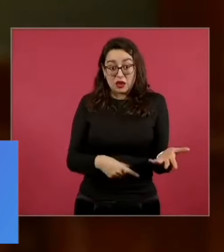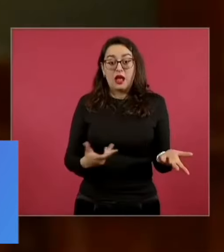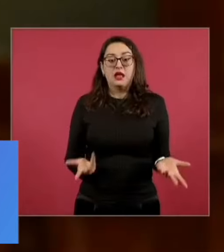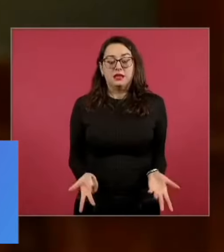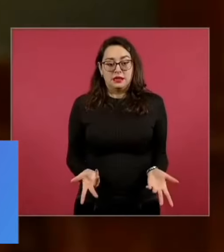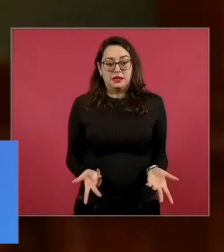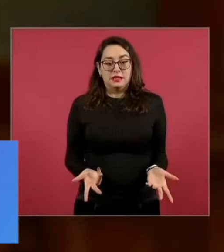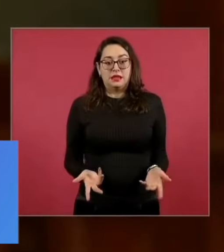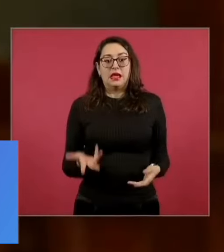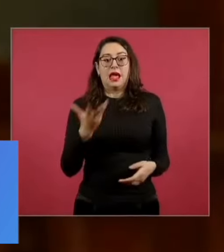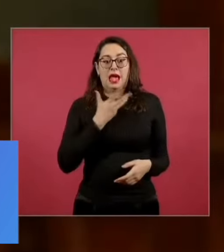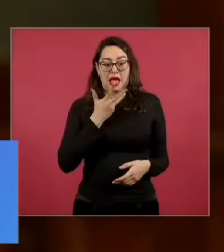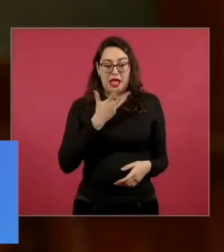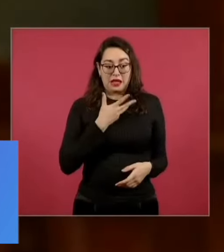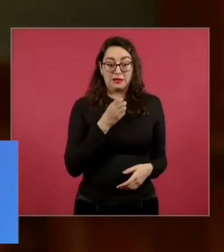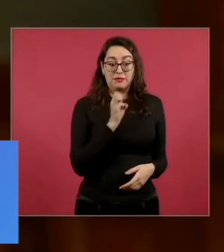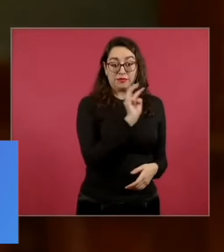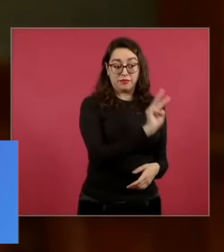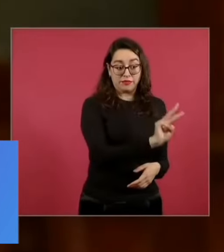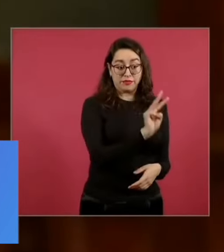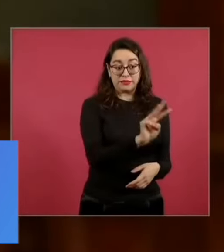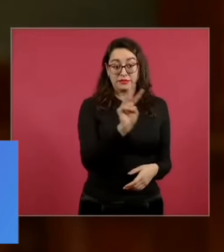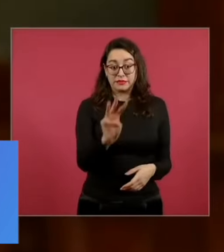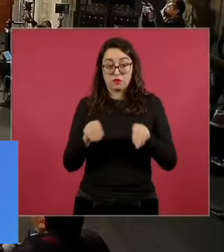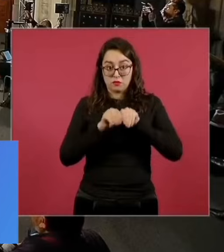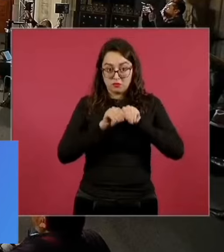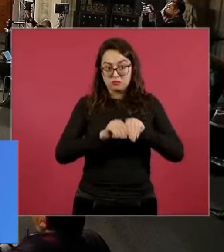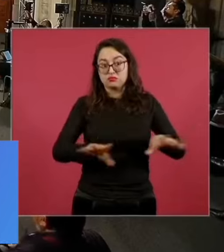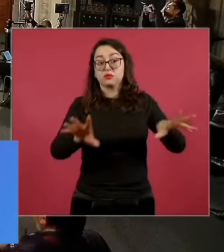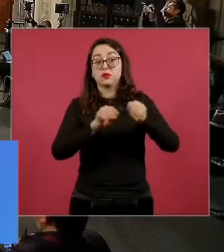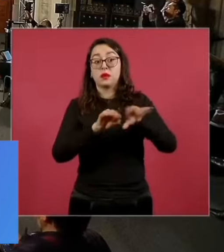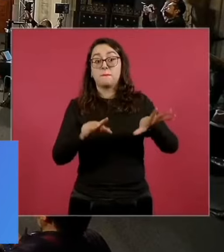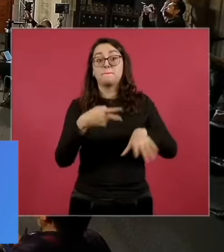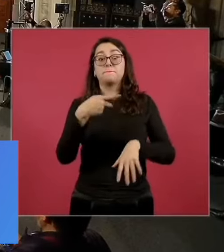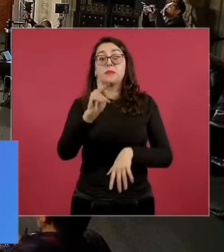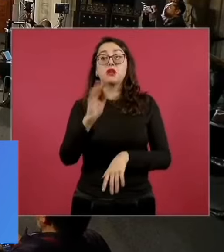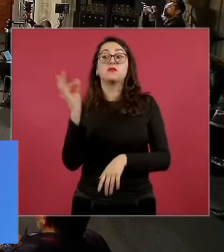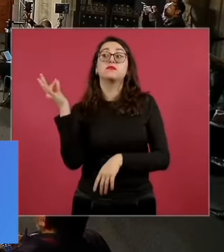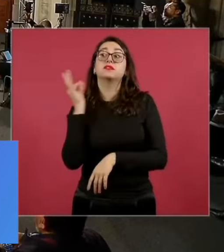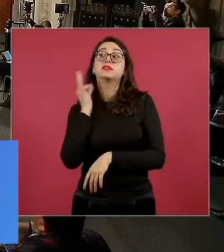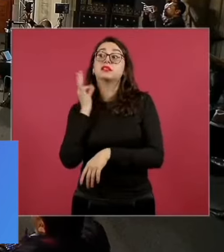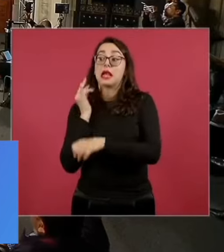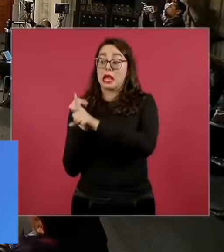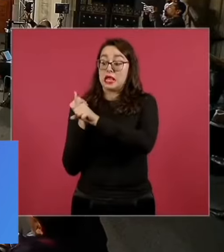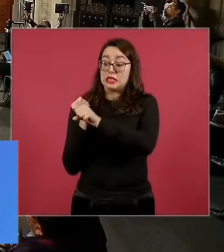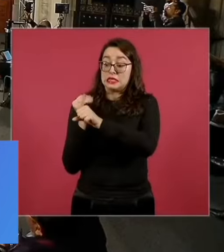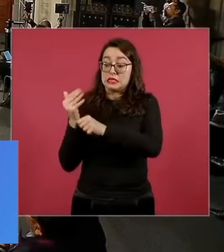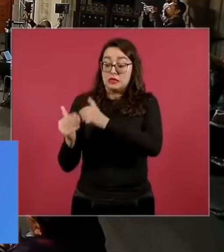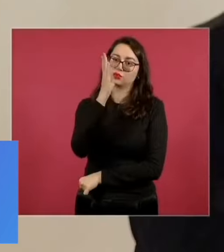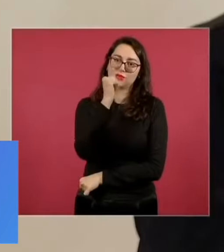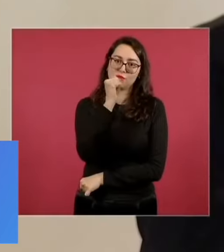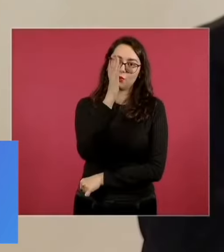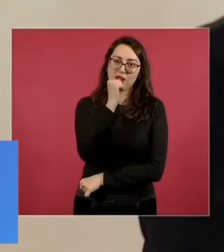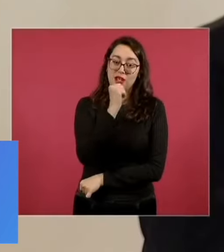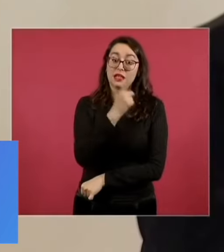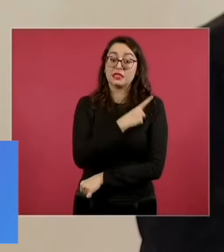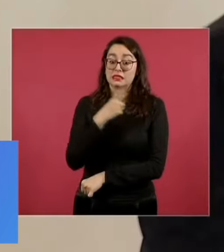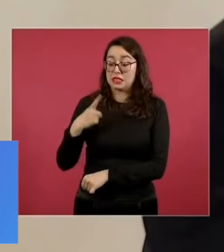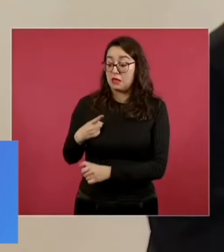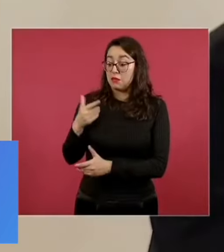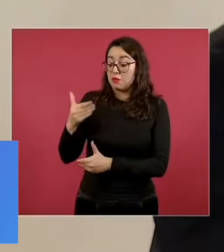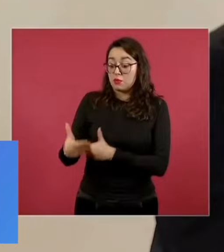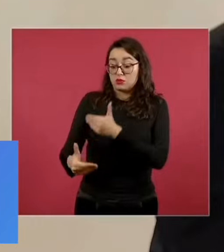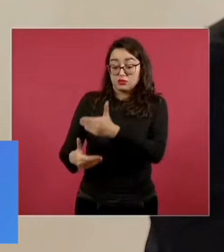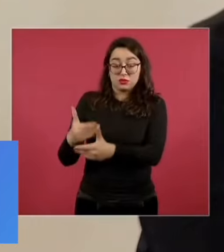Andrés Manuel López Obrador el organismo anunció que analizará los informes recibidos para determinar el cumplimiento de obligaciones que comprenden el detalle